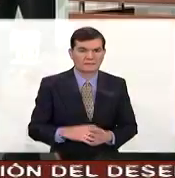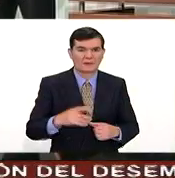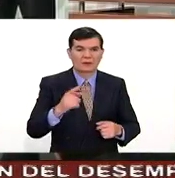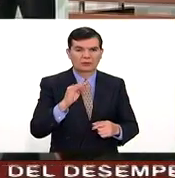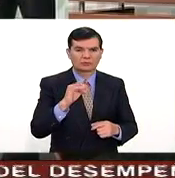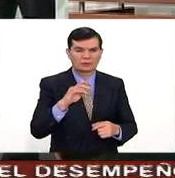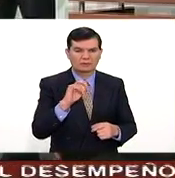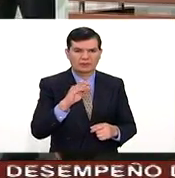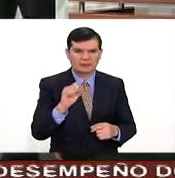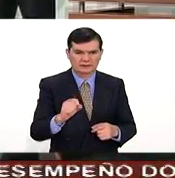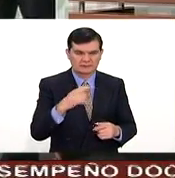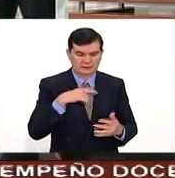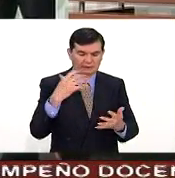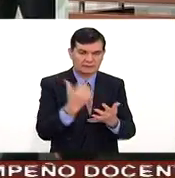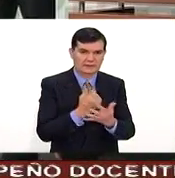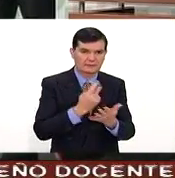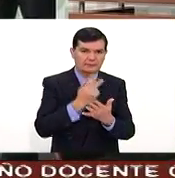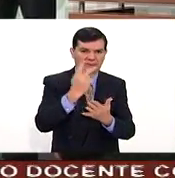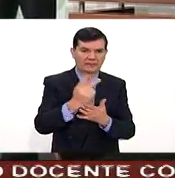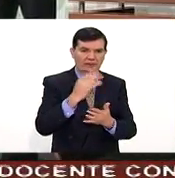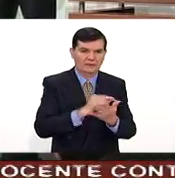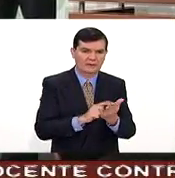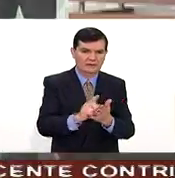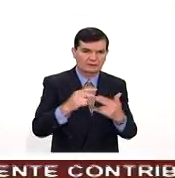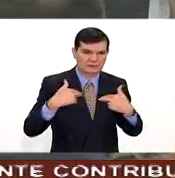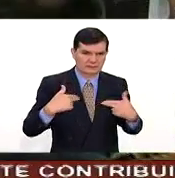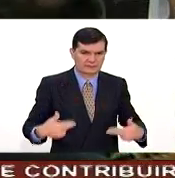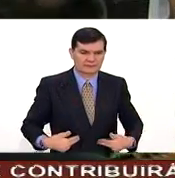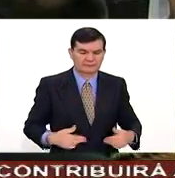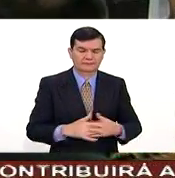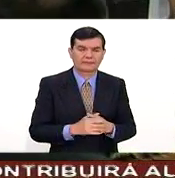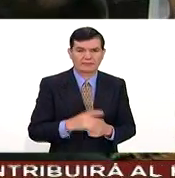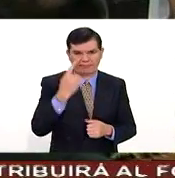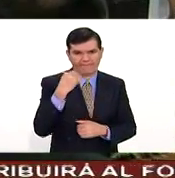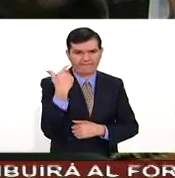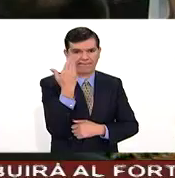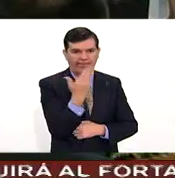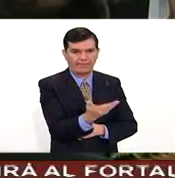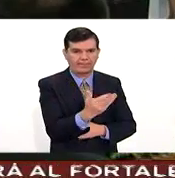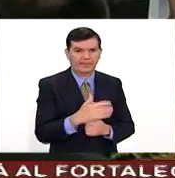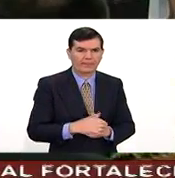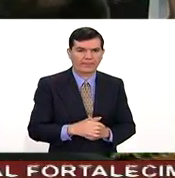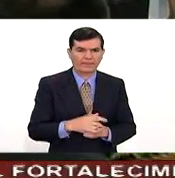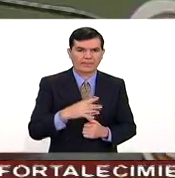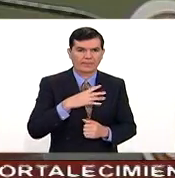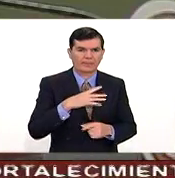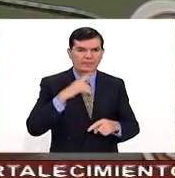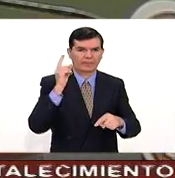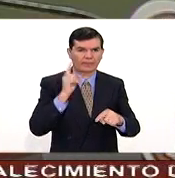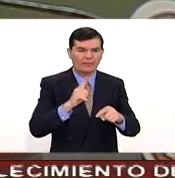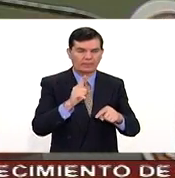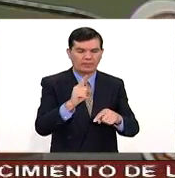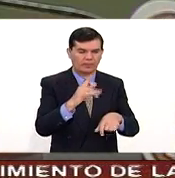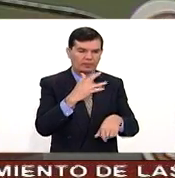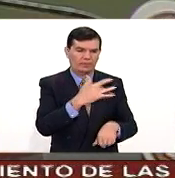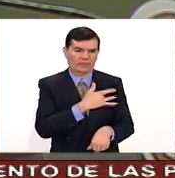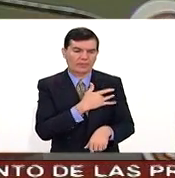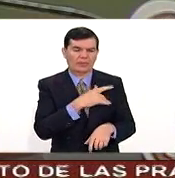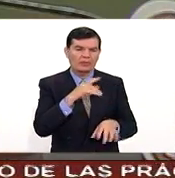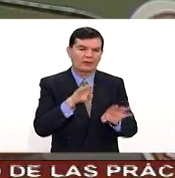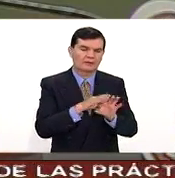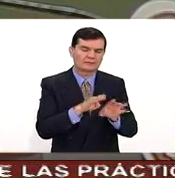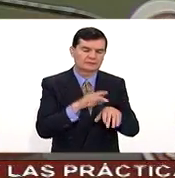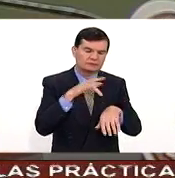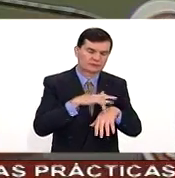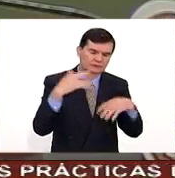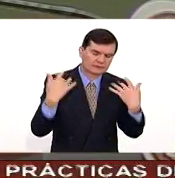Consuelo Morales Elizondo gana el Premio Nacional de Derechos Humanos. Para pedirle que se deje tocar por el dolor de